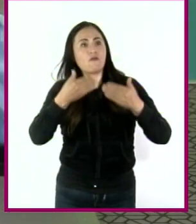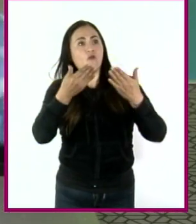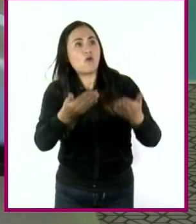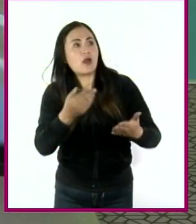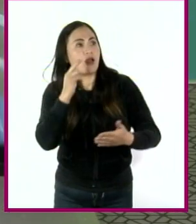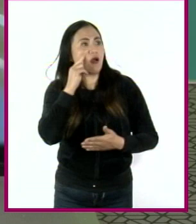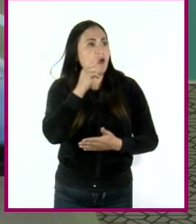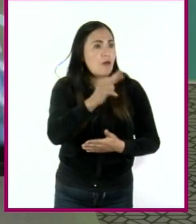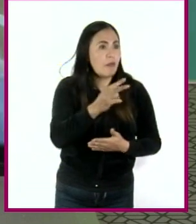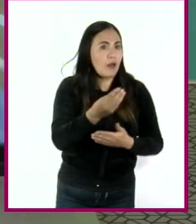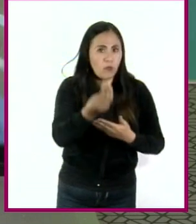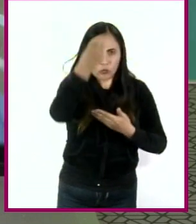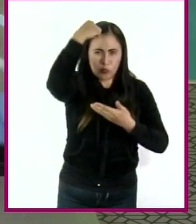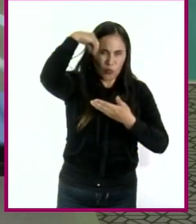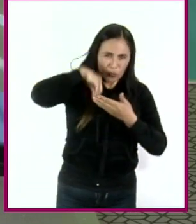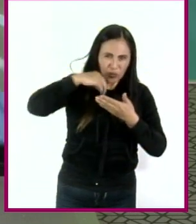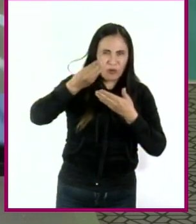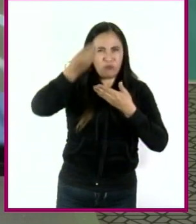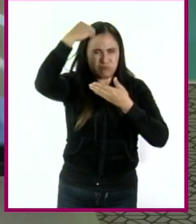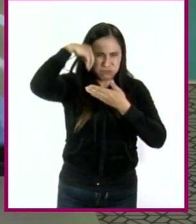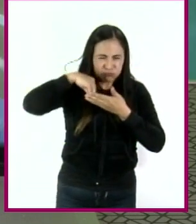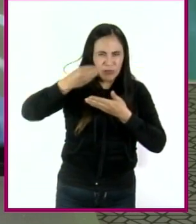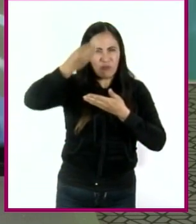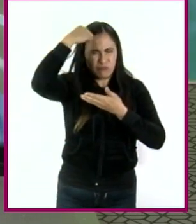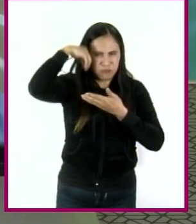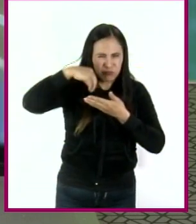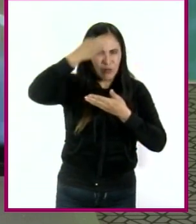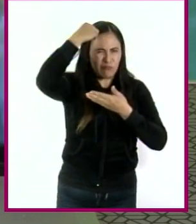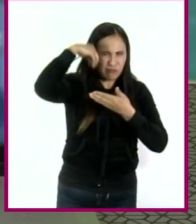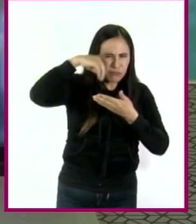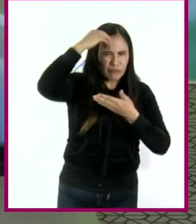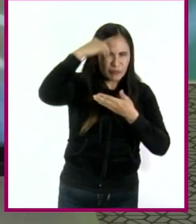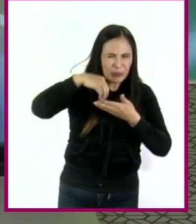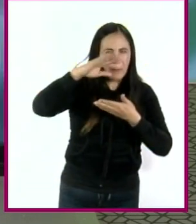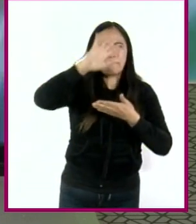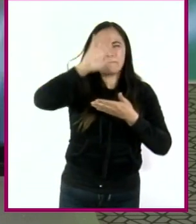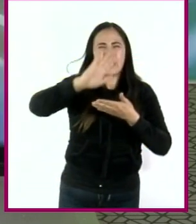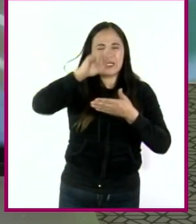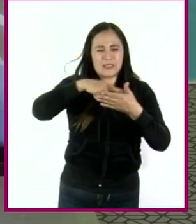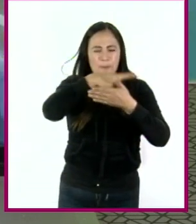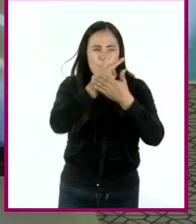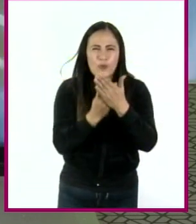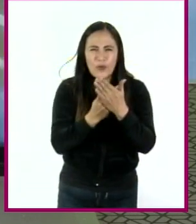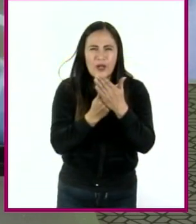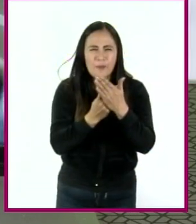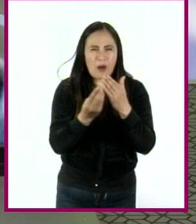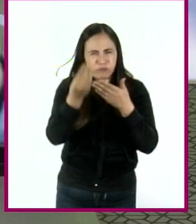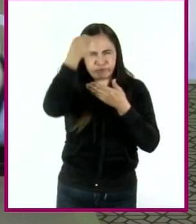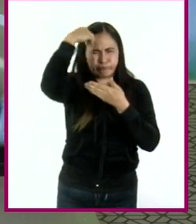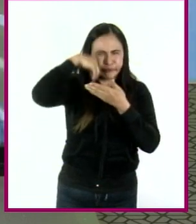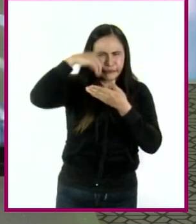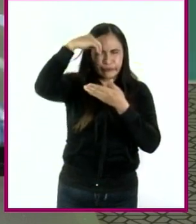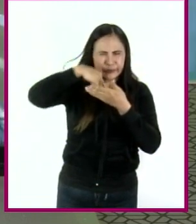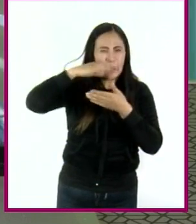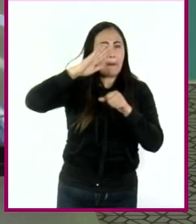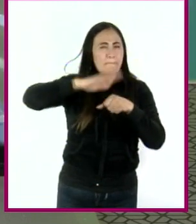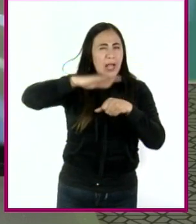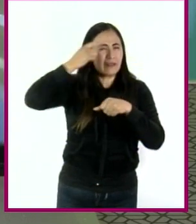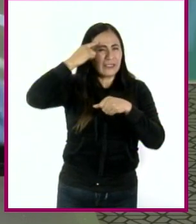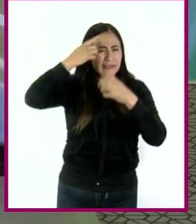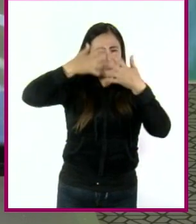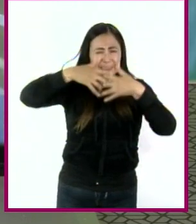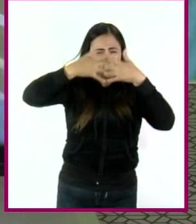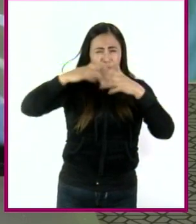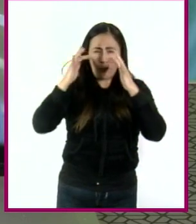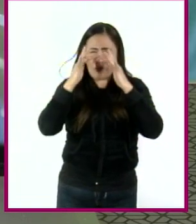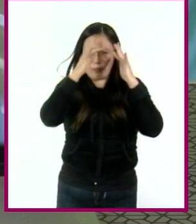está metiendo programas en ese hardware y esos programas son formación de más conexiones sinápticas.